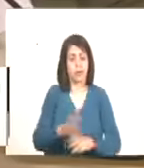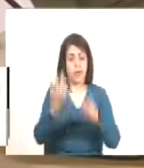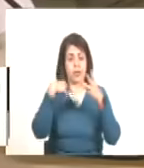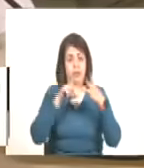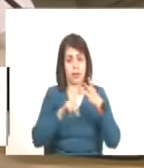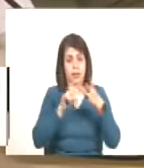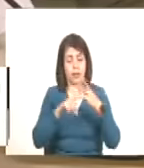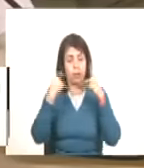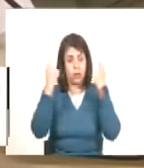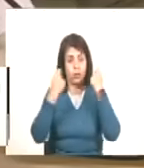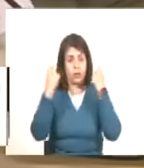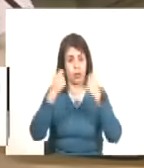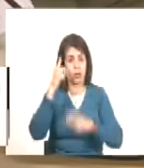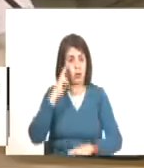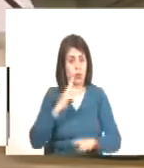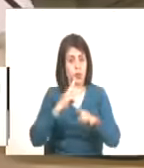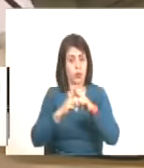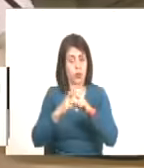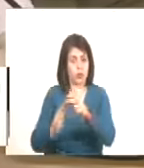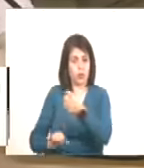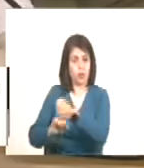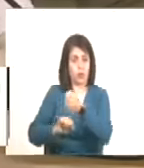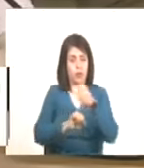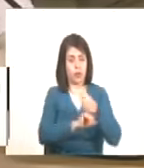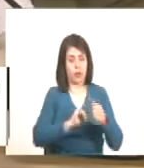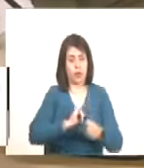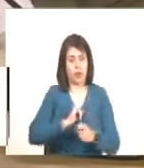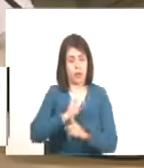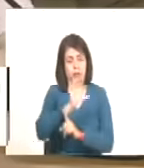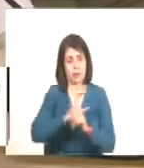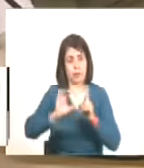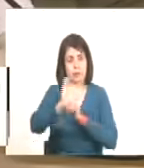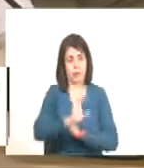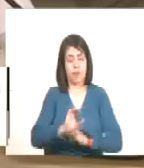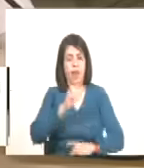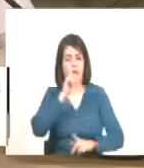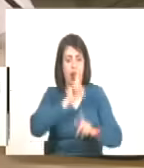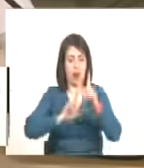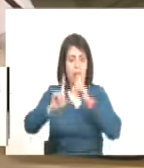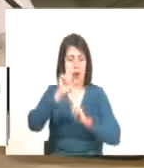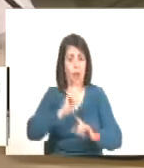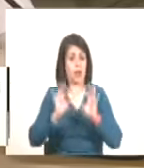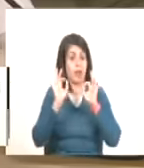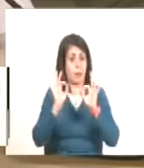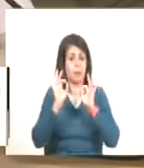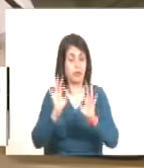3. Promover el reconocimiento y el apoyo de su identidad cultural y lingüística